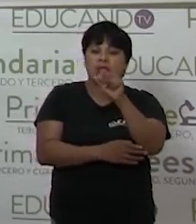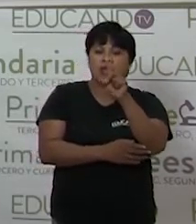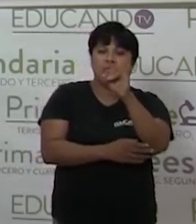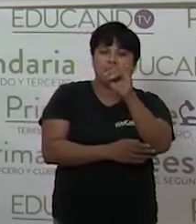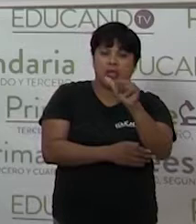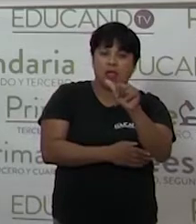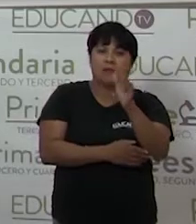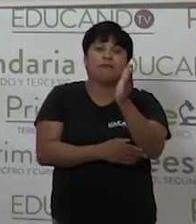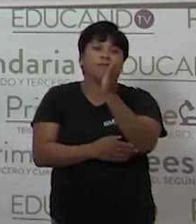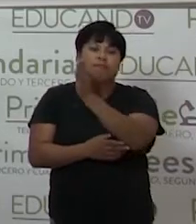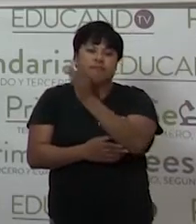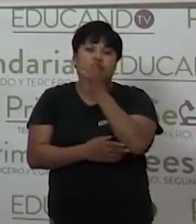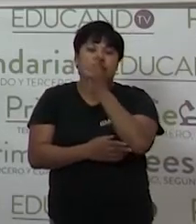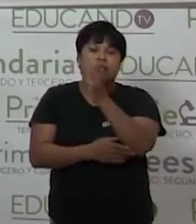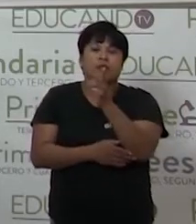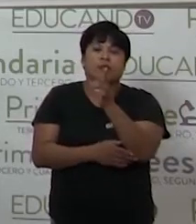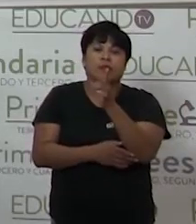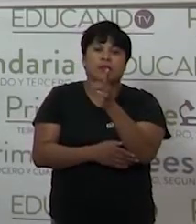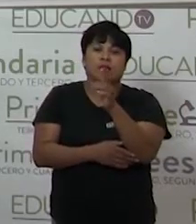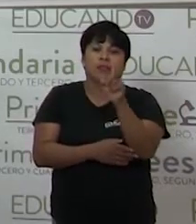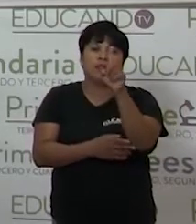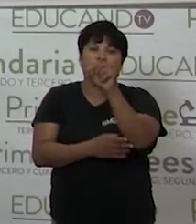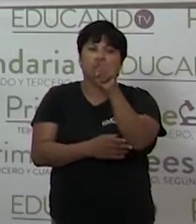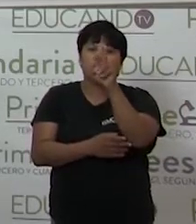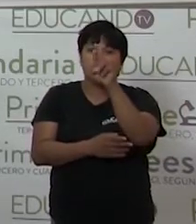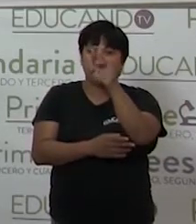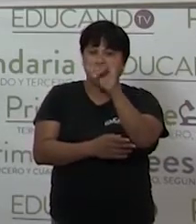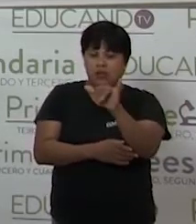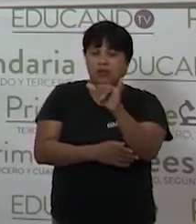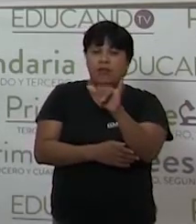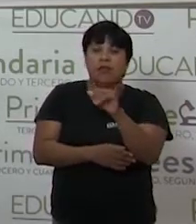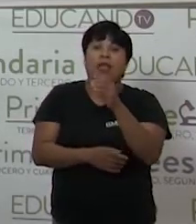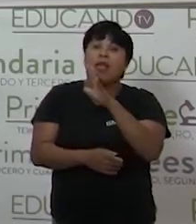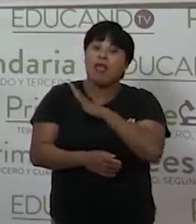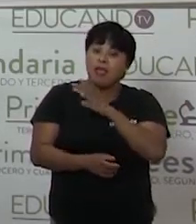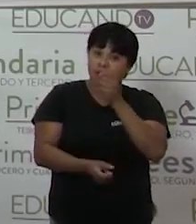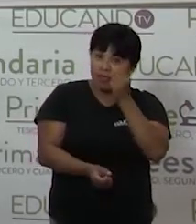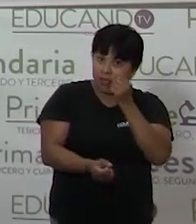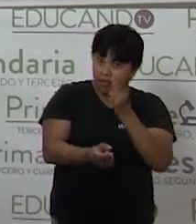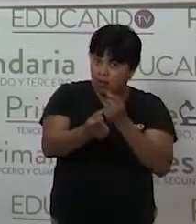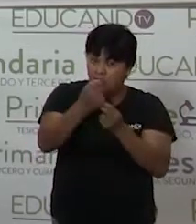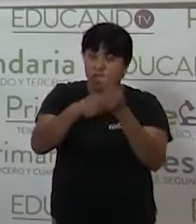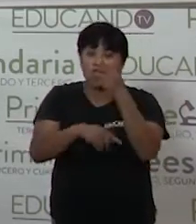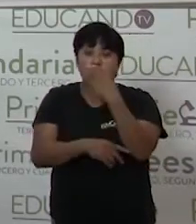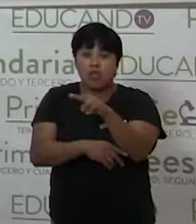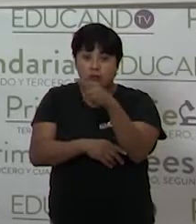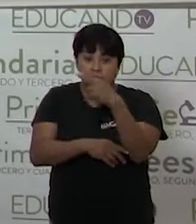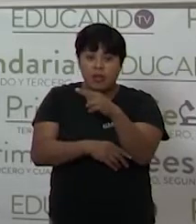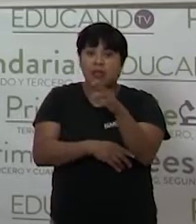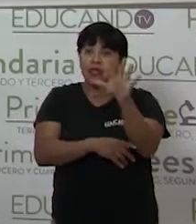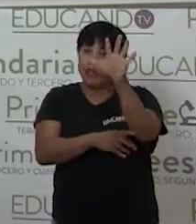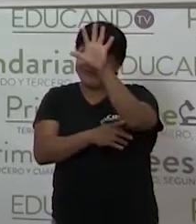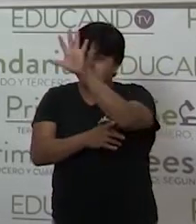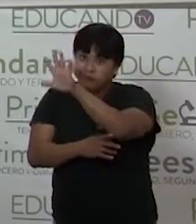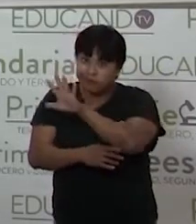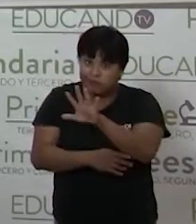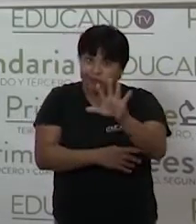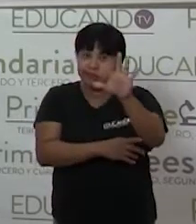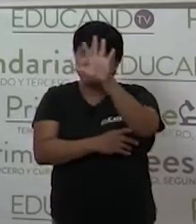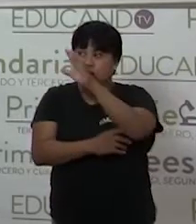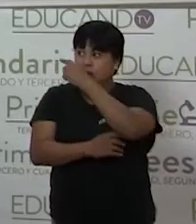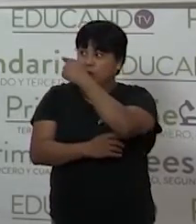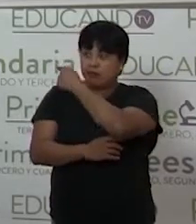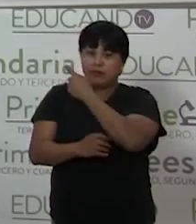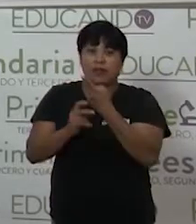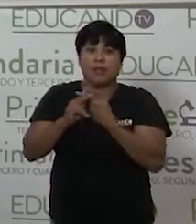nadie y aquí dice sur y algún nombre de los que están